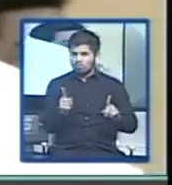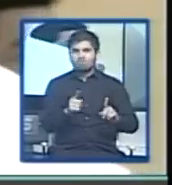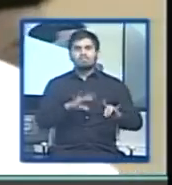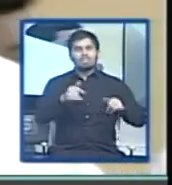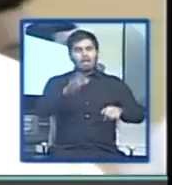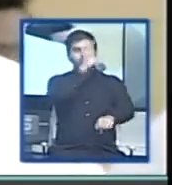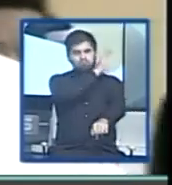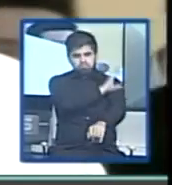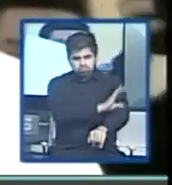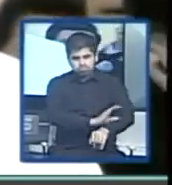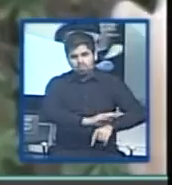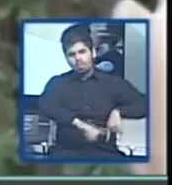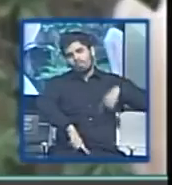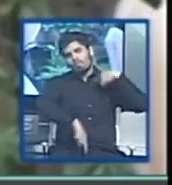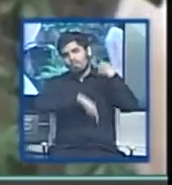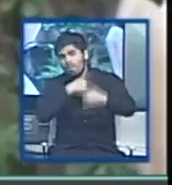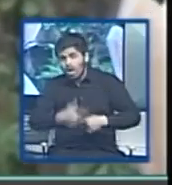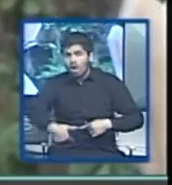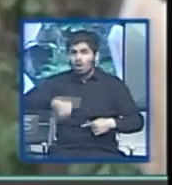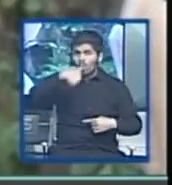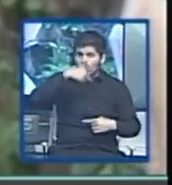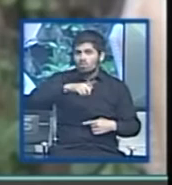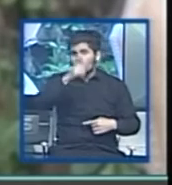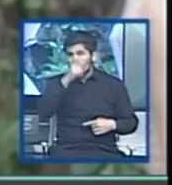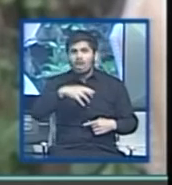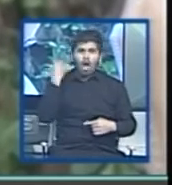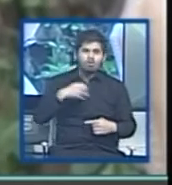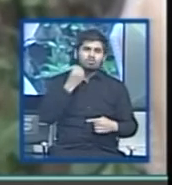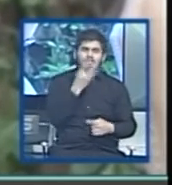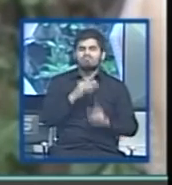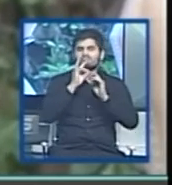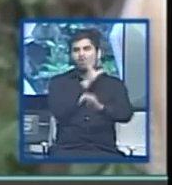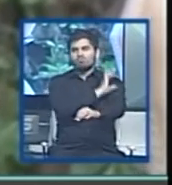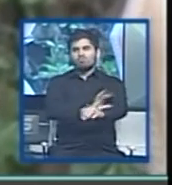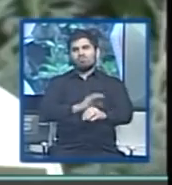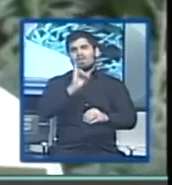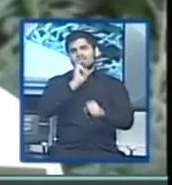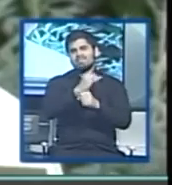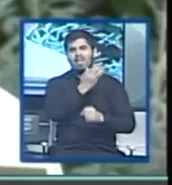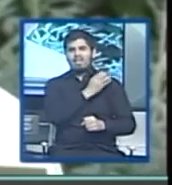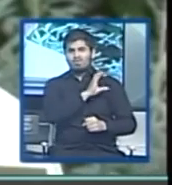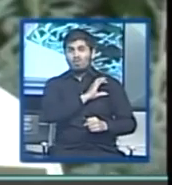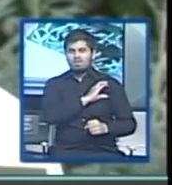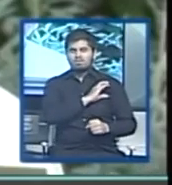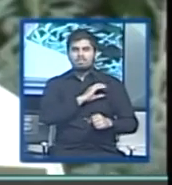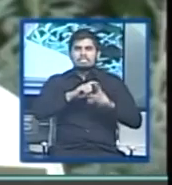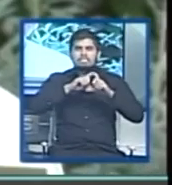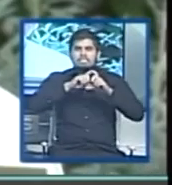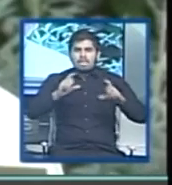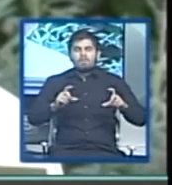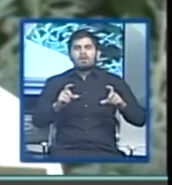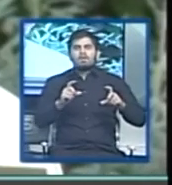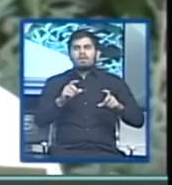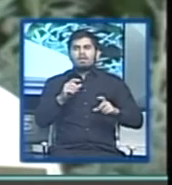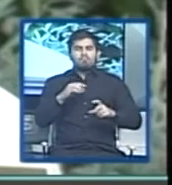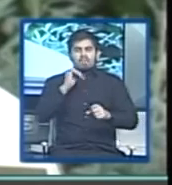para revivir, fortalecer la pastoral de la discapacidad de la Iglesia Católica. O sea, todo lo que sea las misas,